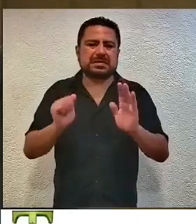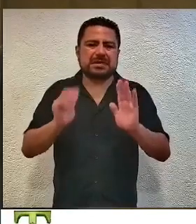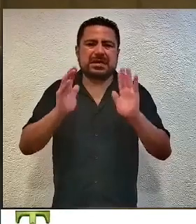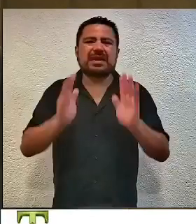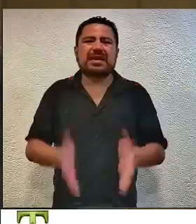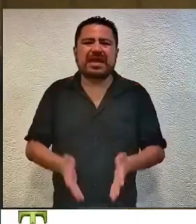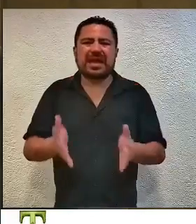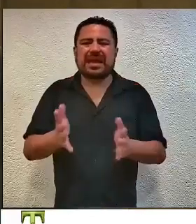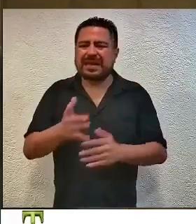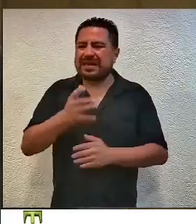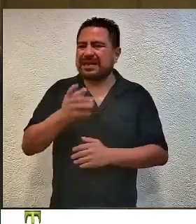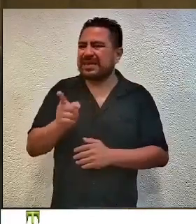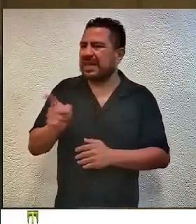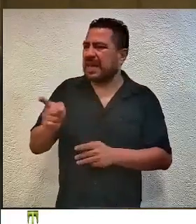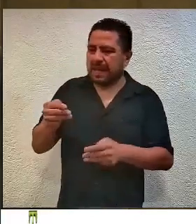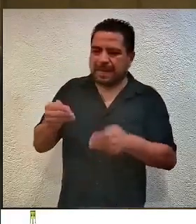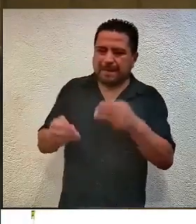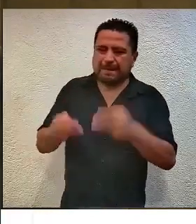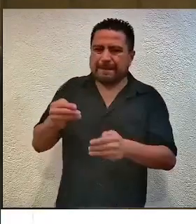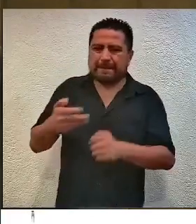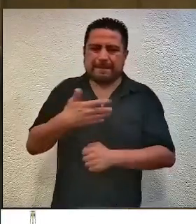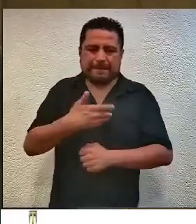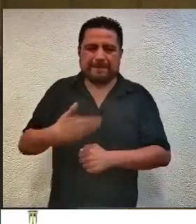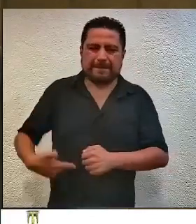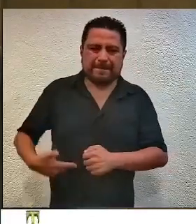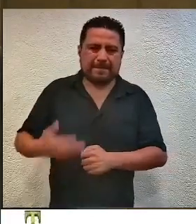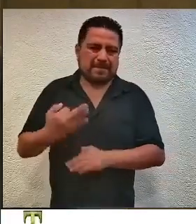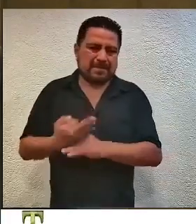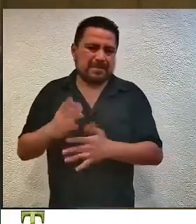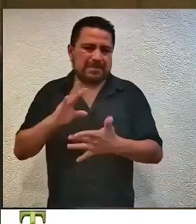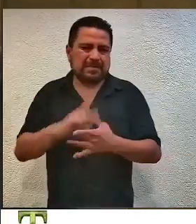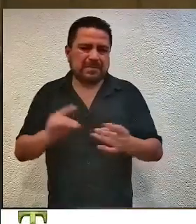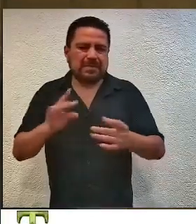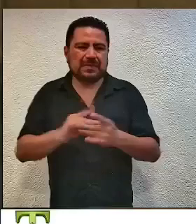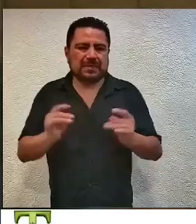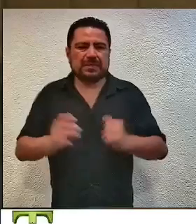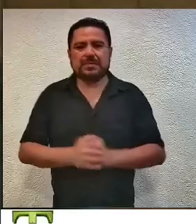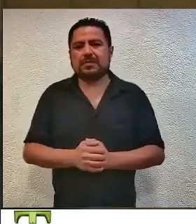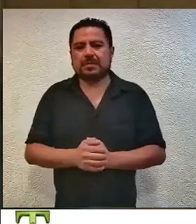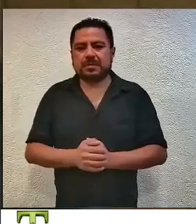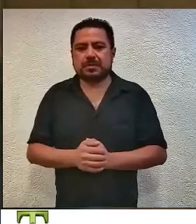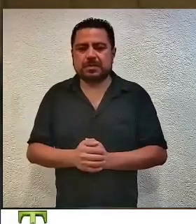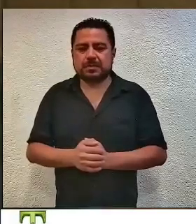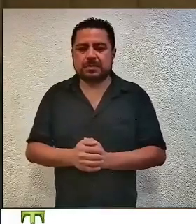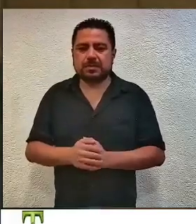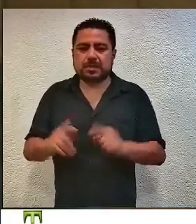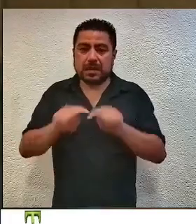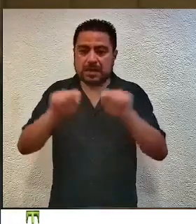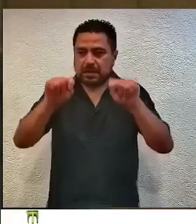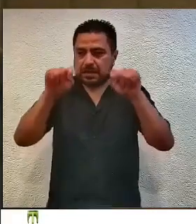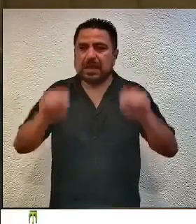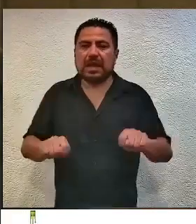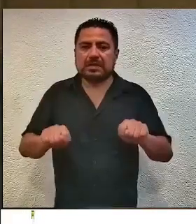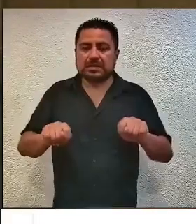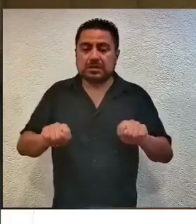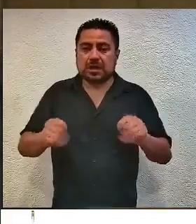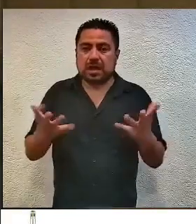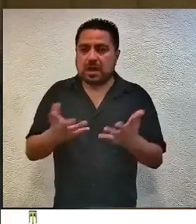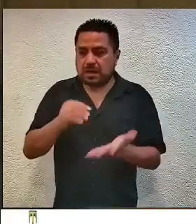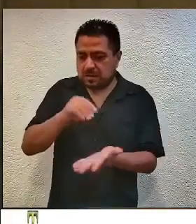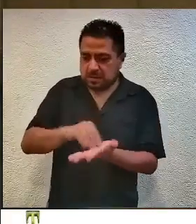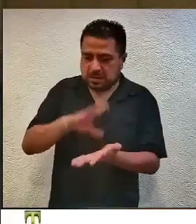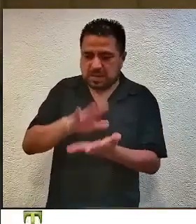en su intervención la magistrada Evelyn Rodríguez Chinol. Las tesis jurisprudenciales que se están citando